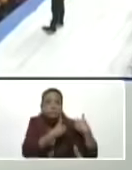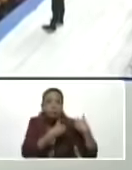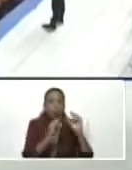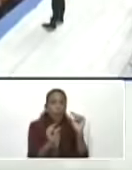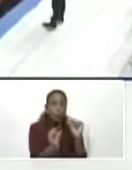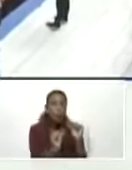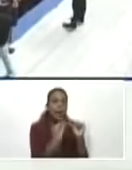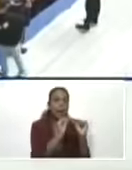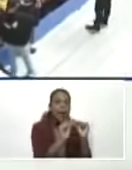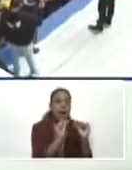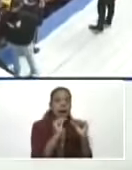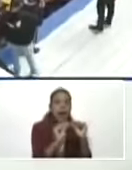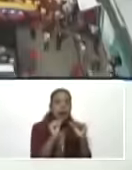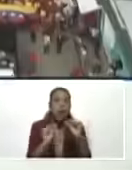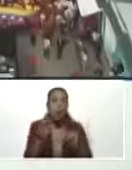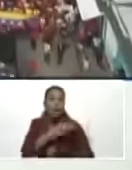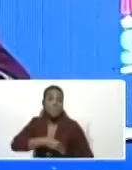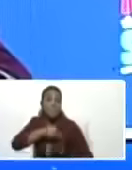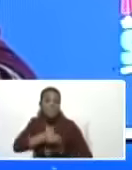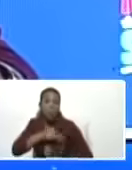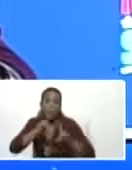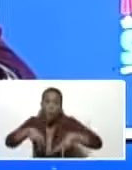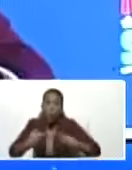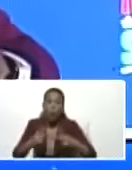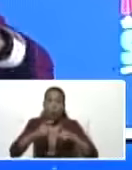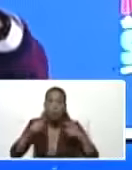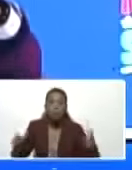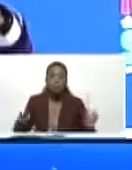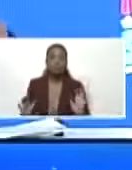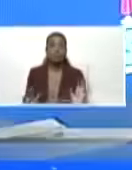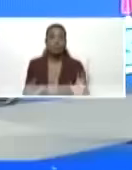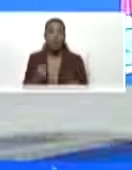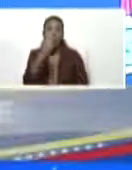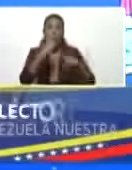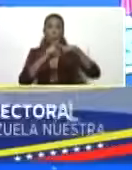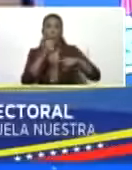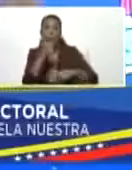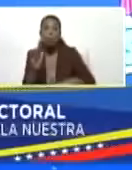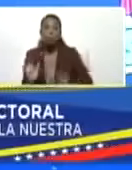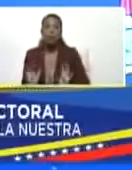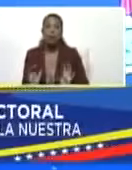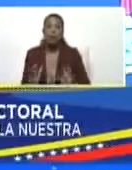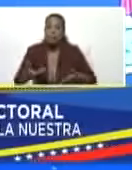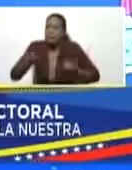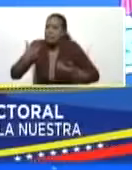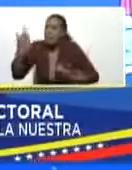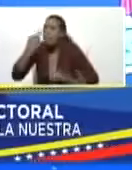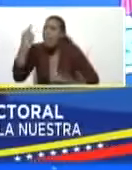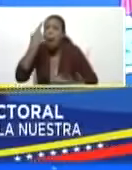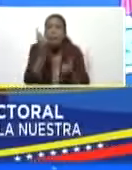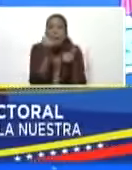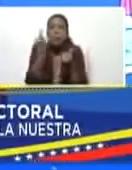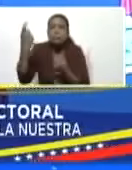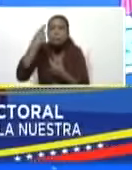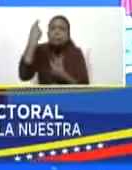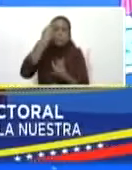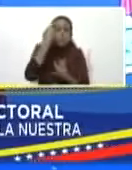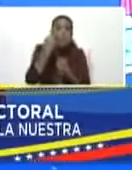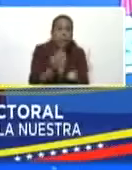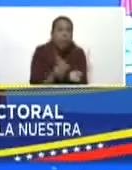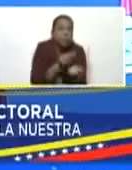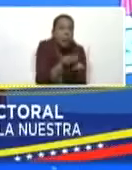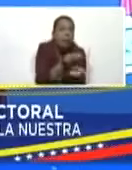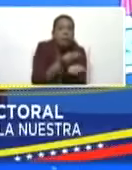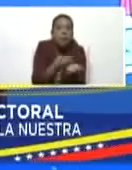poco, con las grandes misiones de nueva generación, con el 1x10, pariendo para llegarle a la